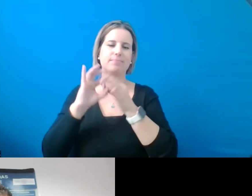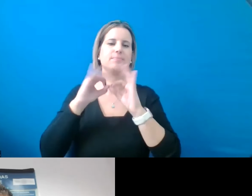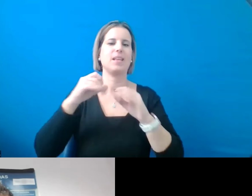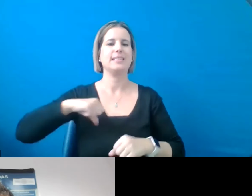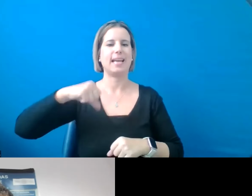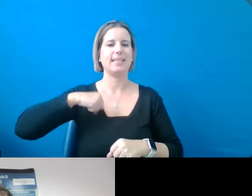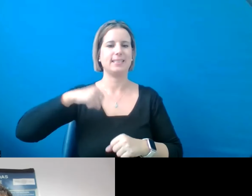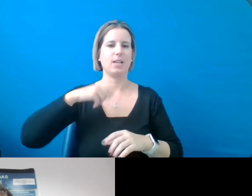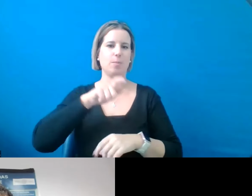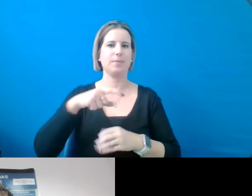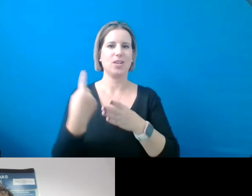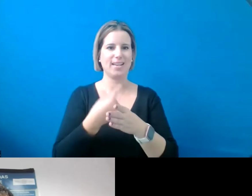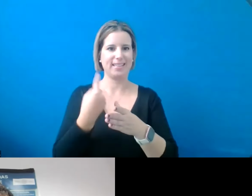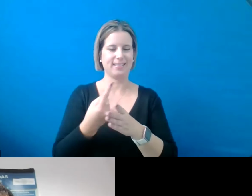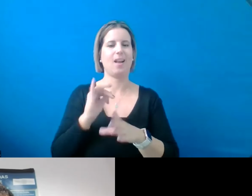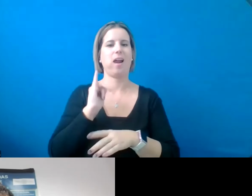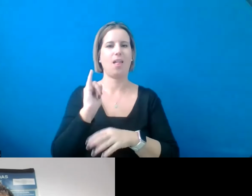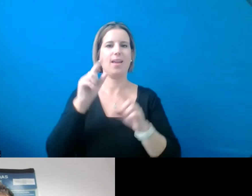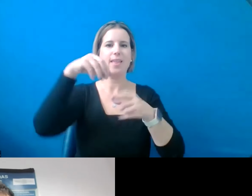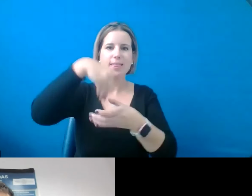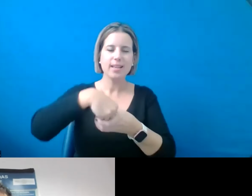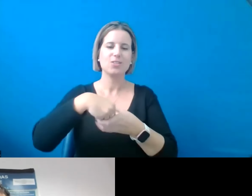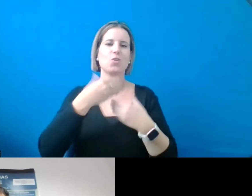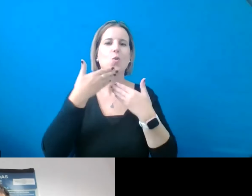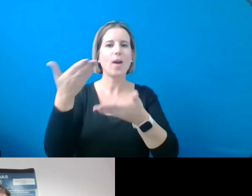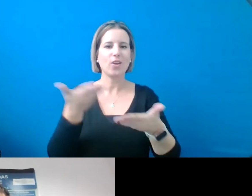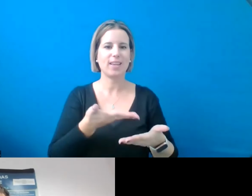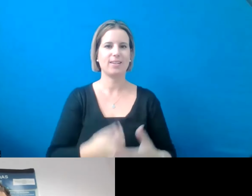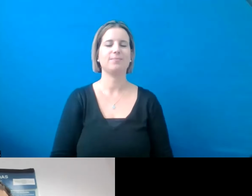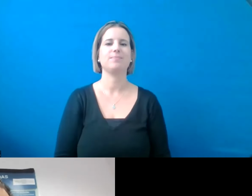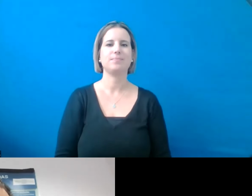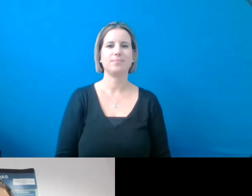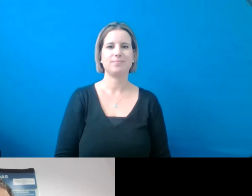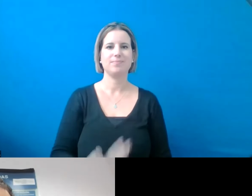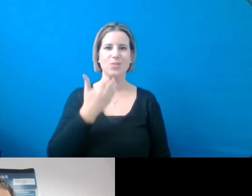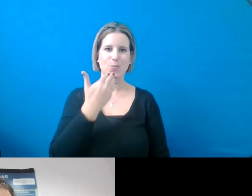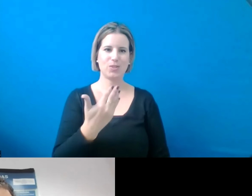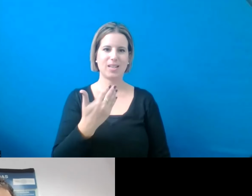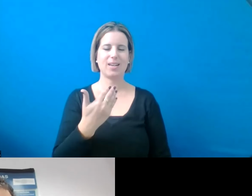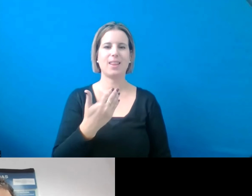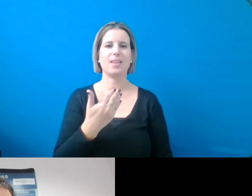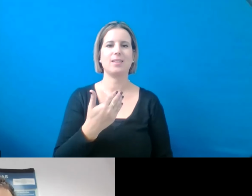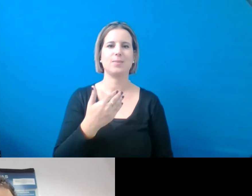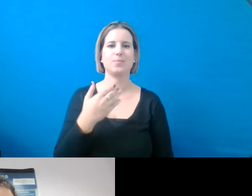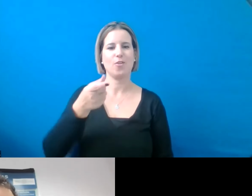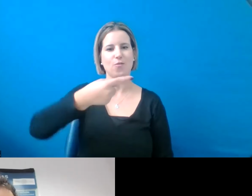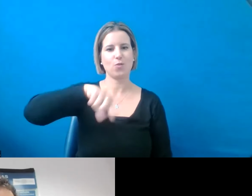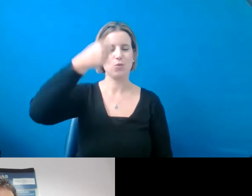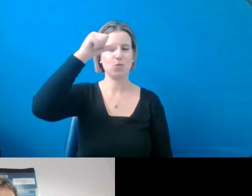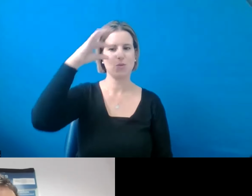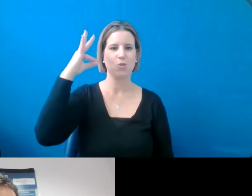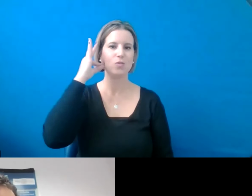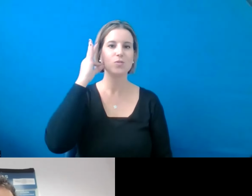persona con TEA. Muchas gracias por estar aquí Luis, cuando quieras. Muchas gracias a vosotras y vosotros